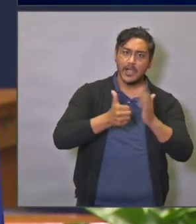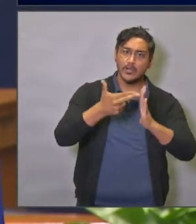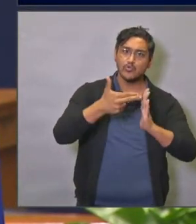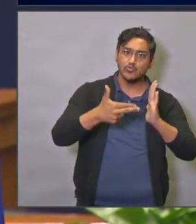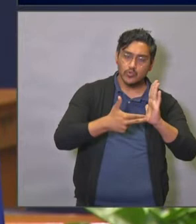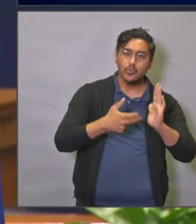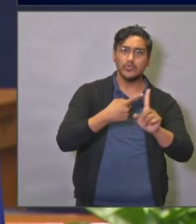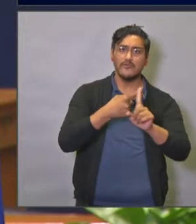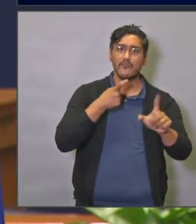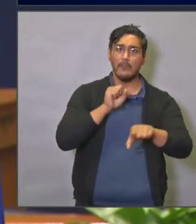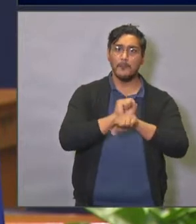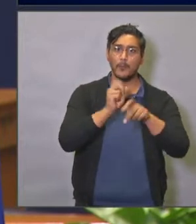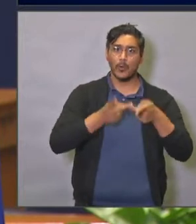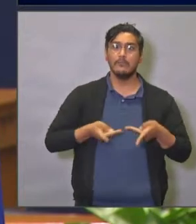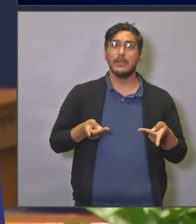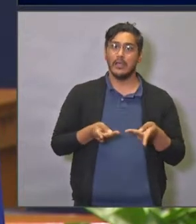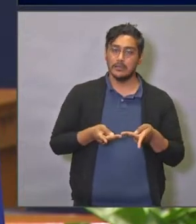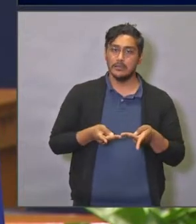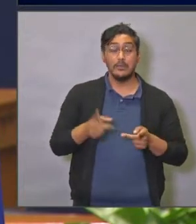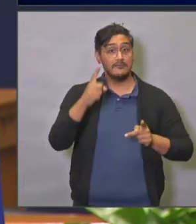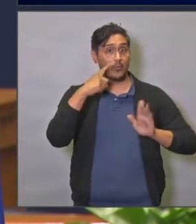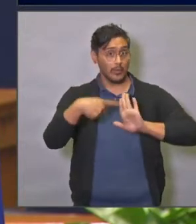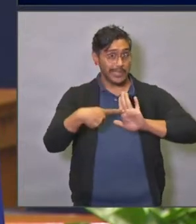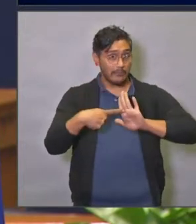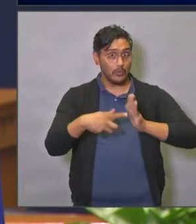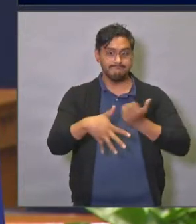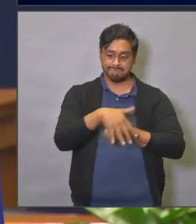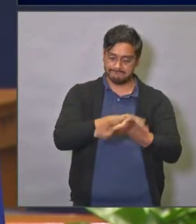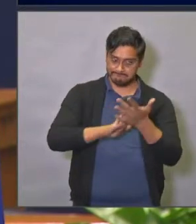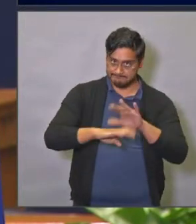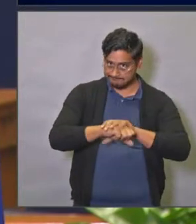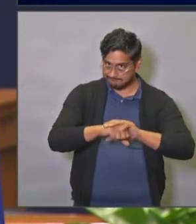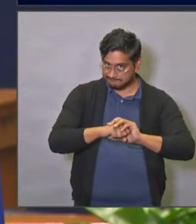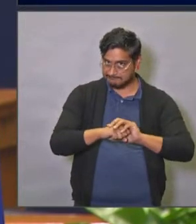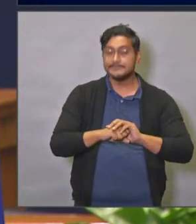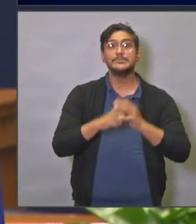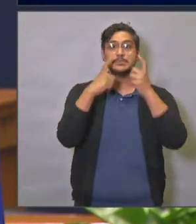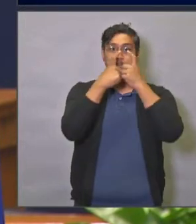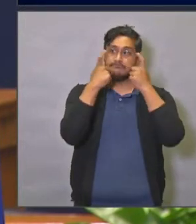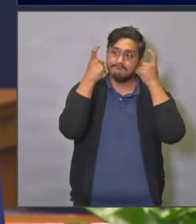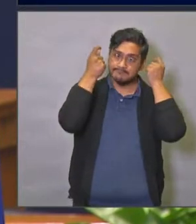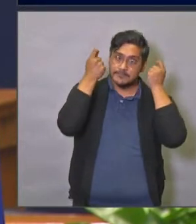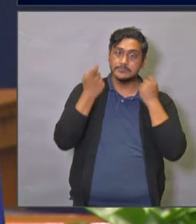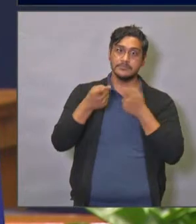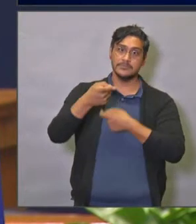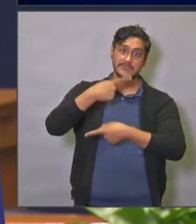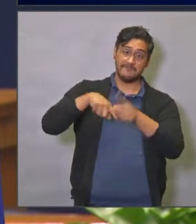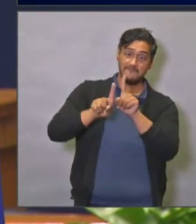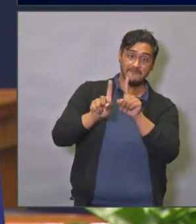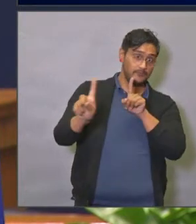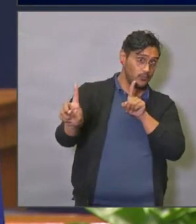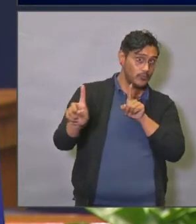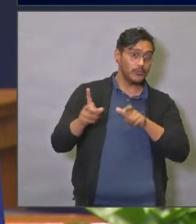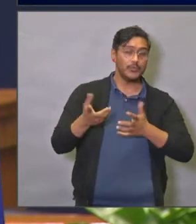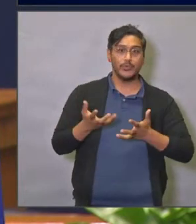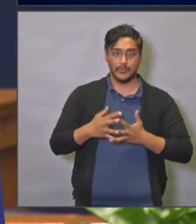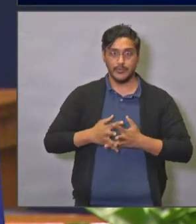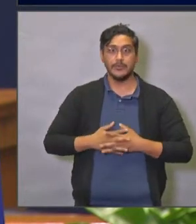que requieren control de infecciones, distanciamiento físico, el uso